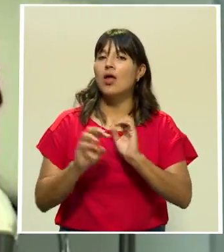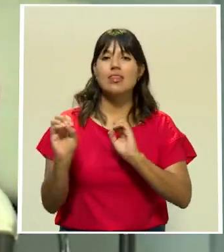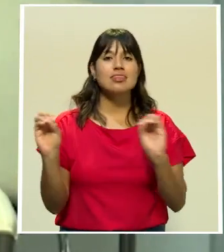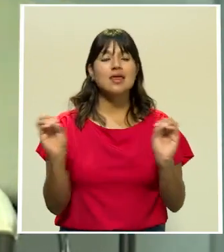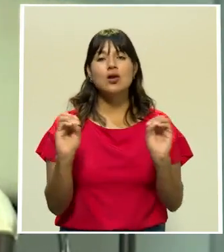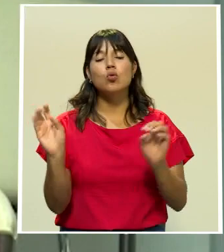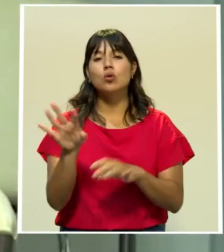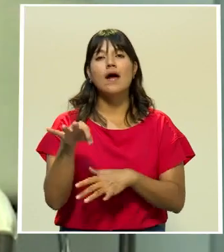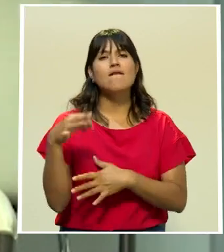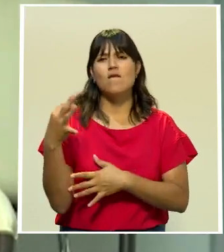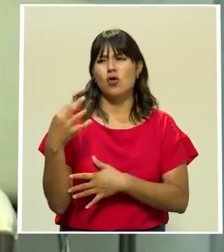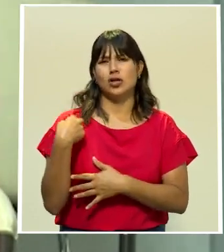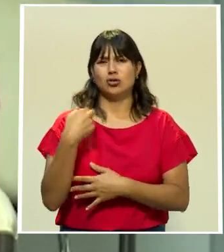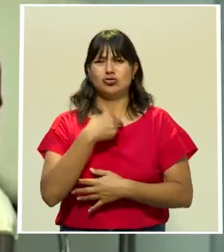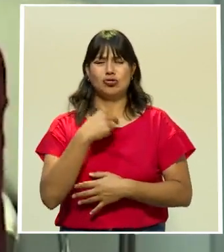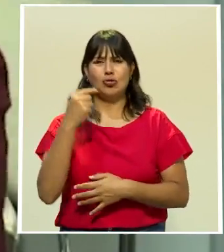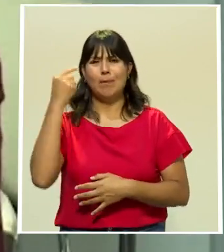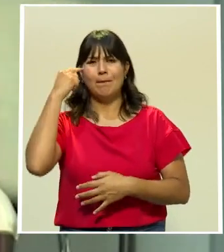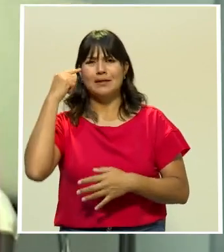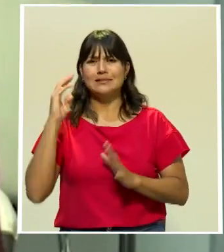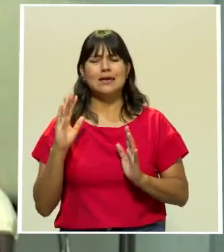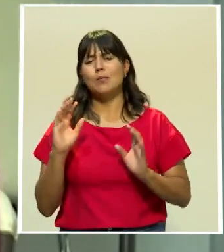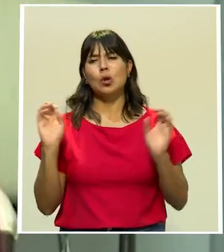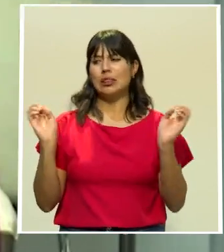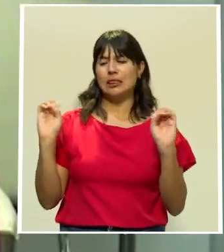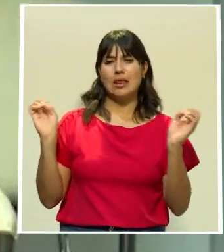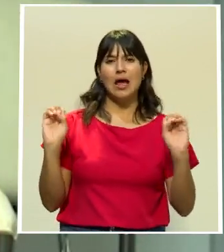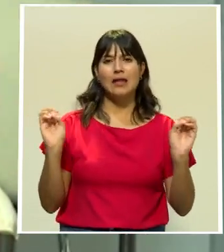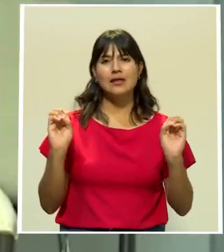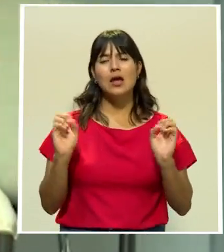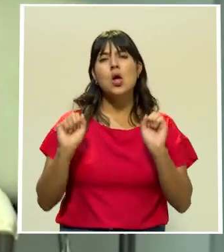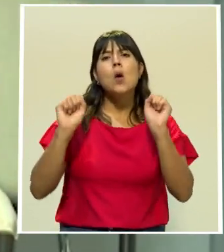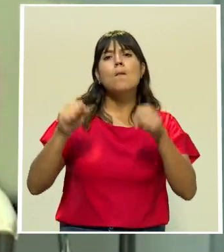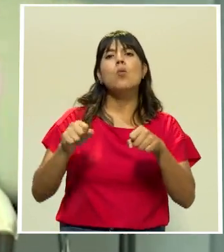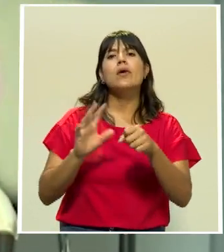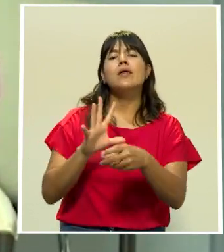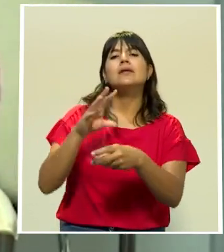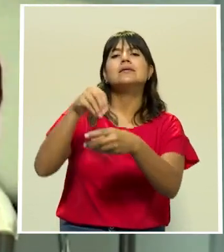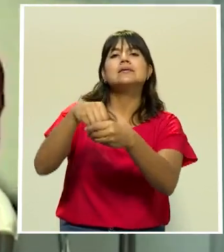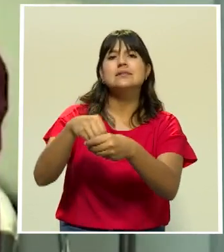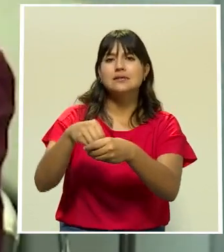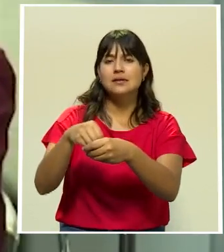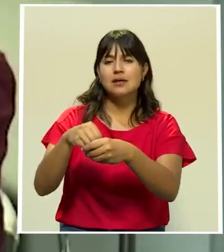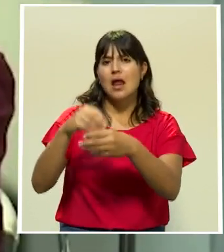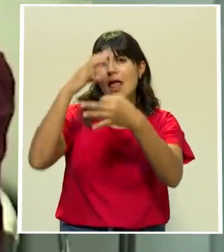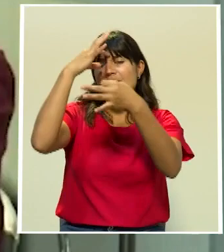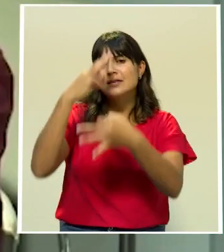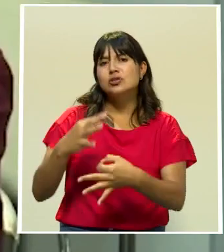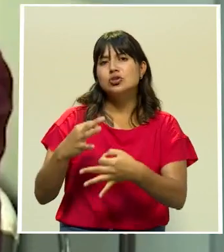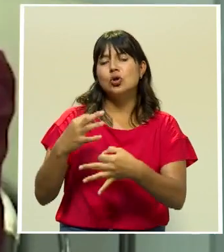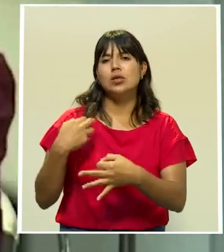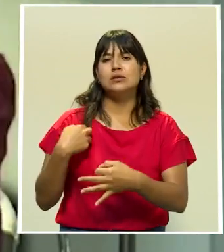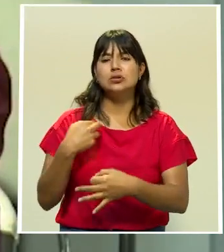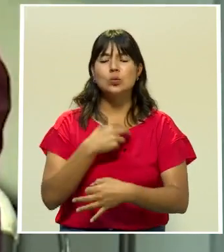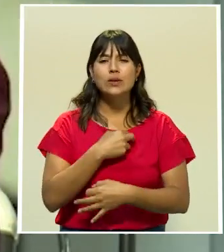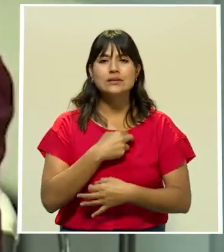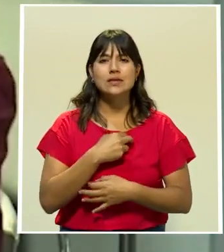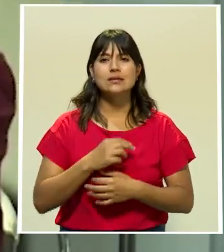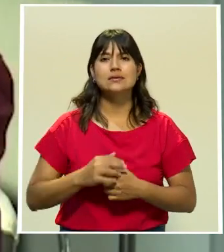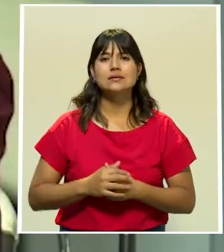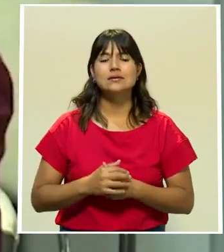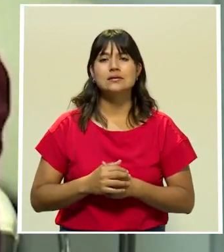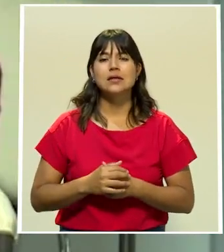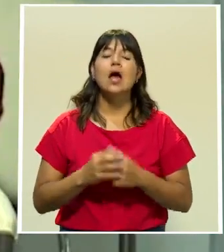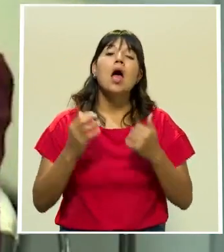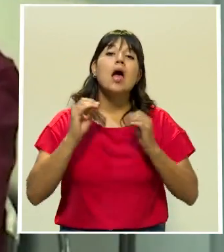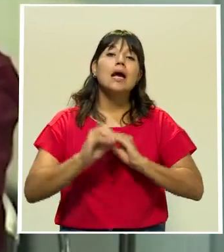la mente nos pasa que ninguno, aún siendo juez, puede intervenir en lo mínimo. Las decisiones nuestras las asumimos nosotros. Obviamente que lo que